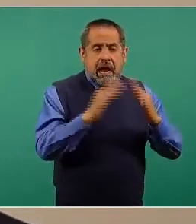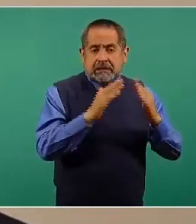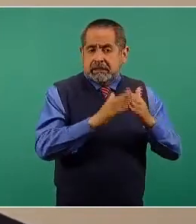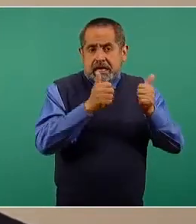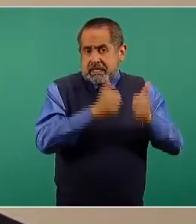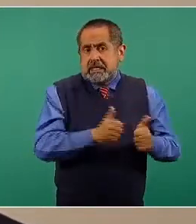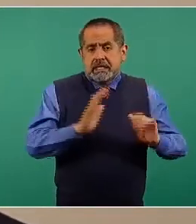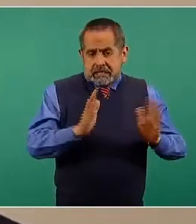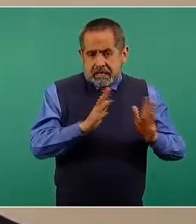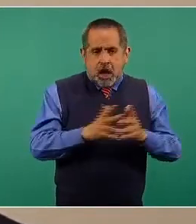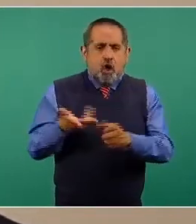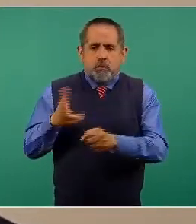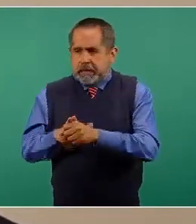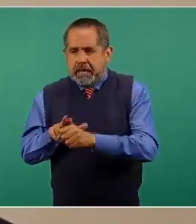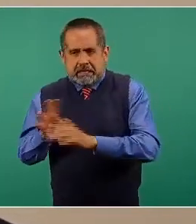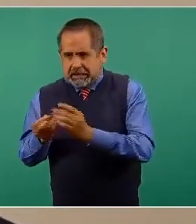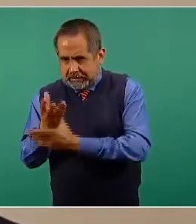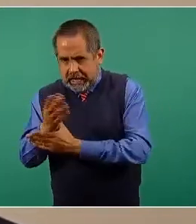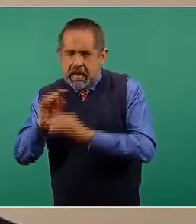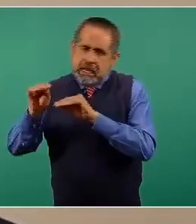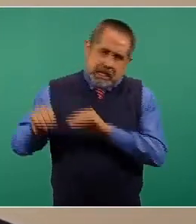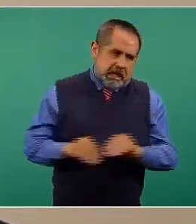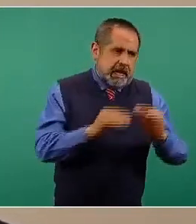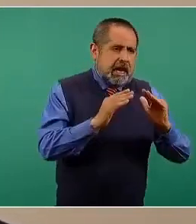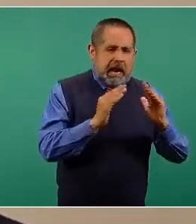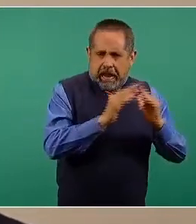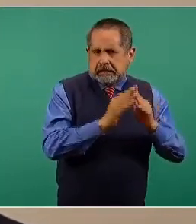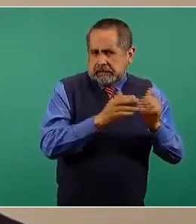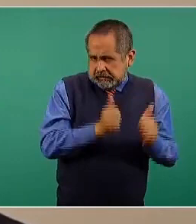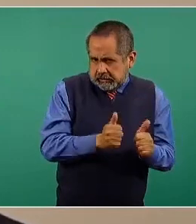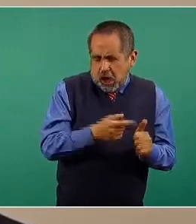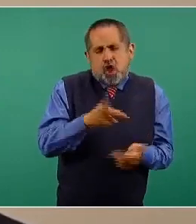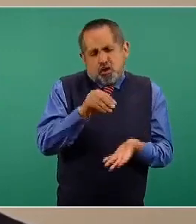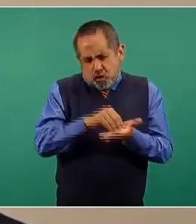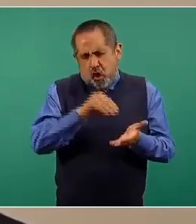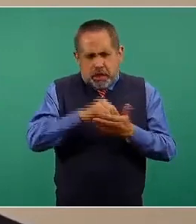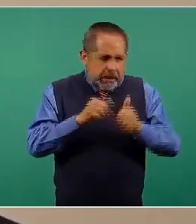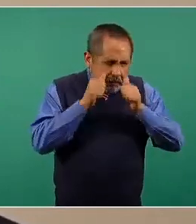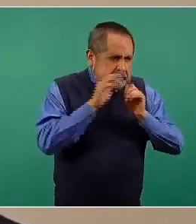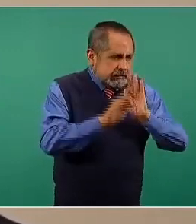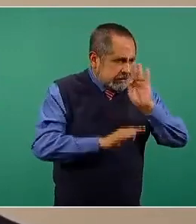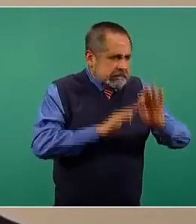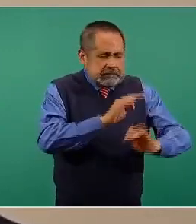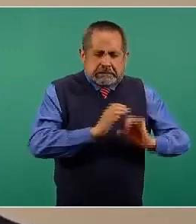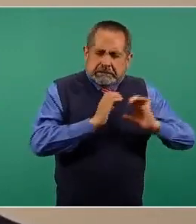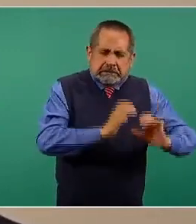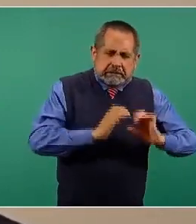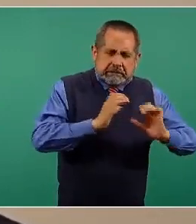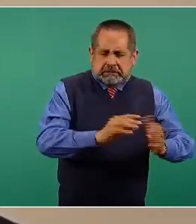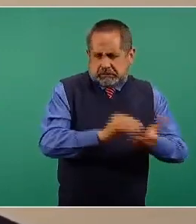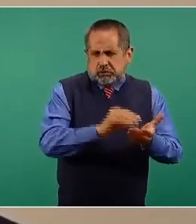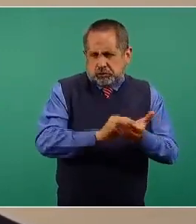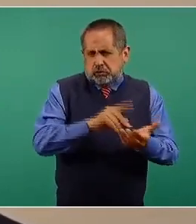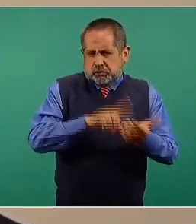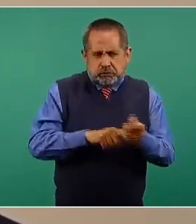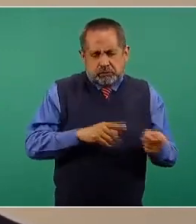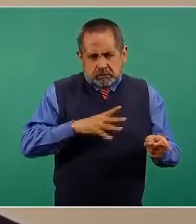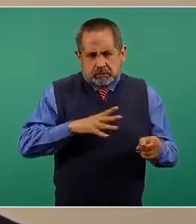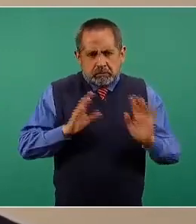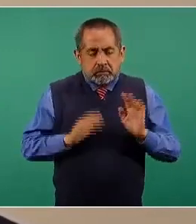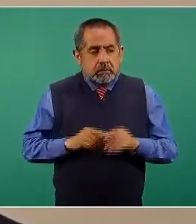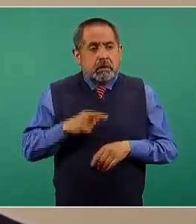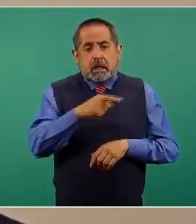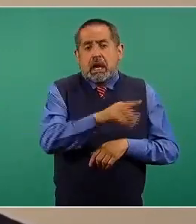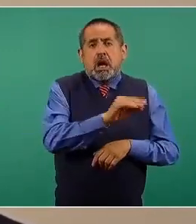domicilio. Obviamente continuará con el seguimiento clínico epidemiológico correspondiente. Él tuvo